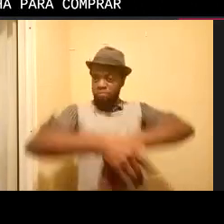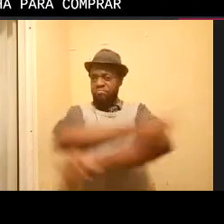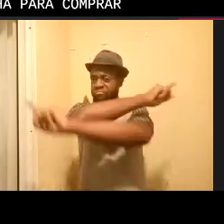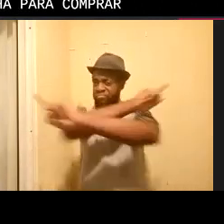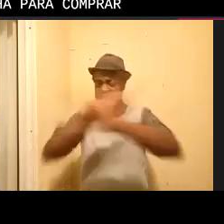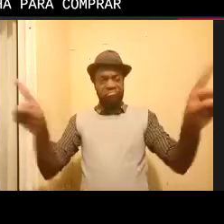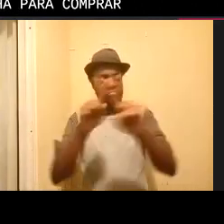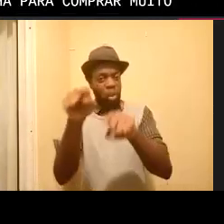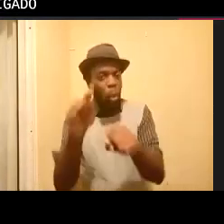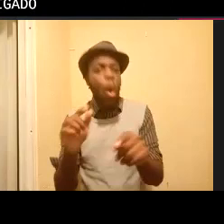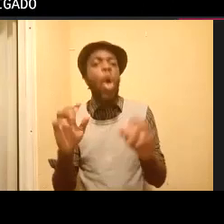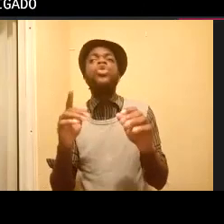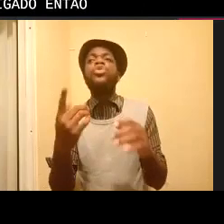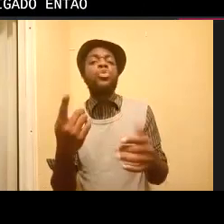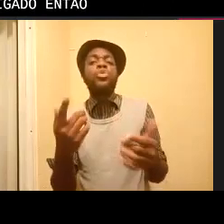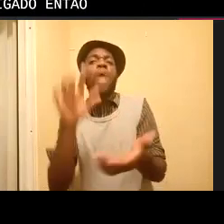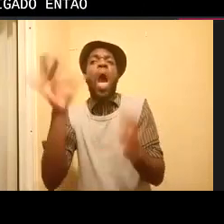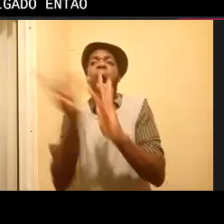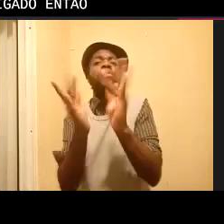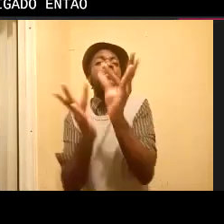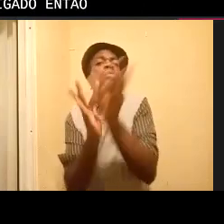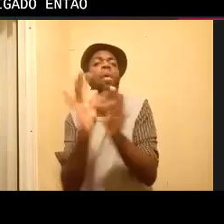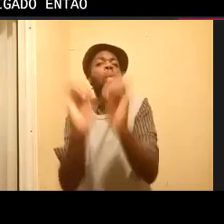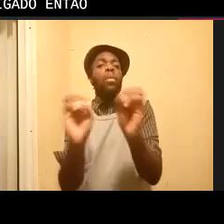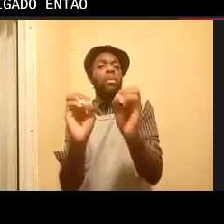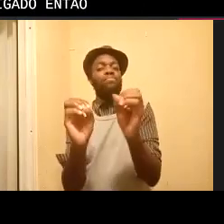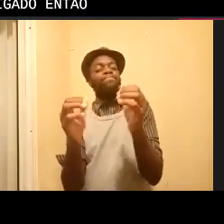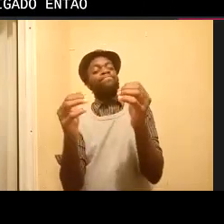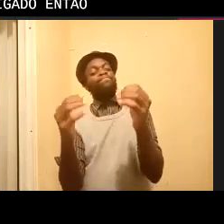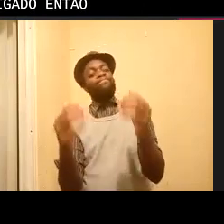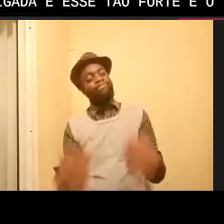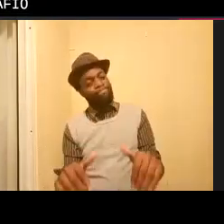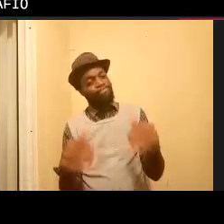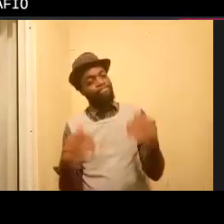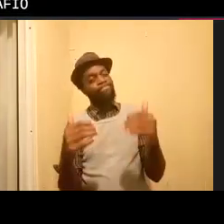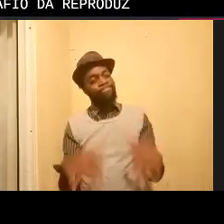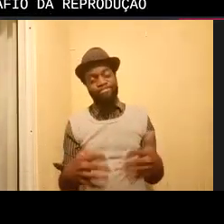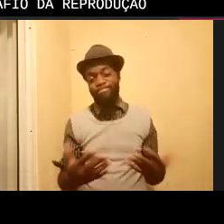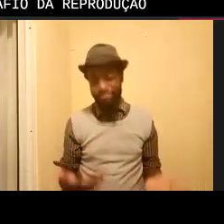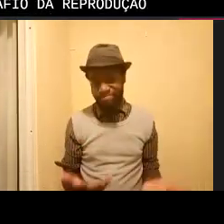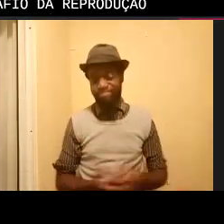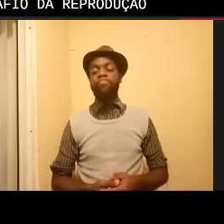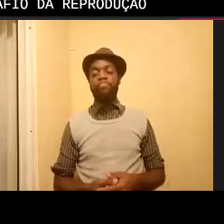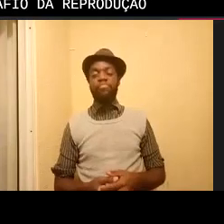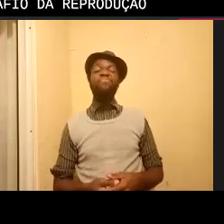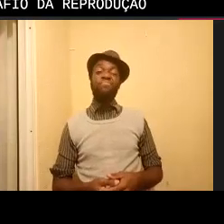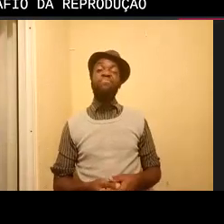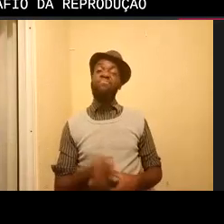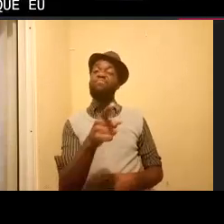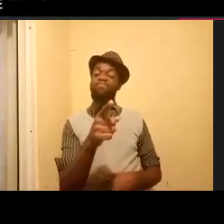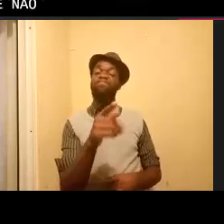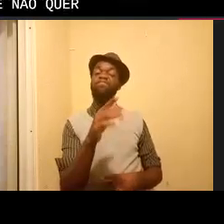que es un reto, ¿verdad? Este tema de la reproducción, porque si no quieres tener hijos, te